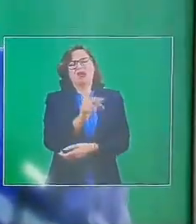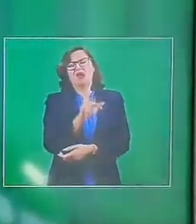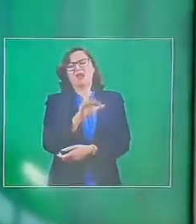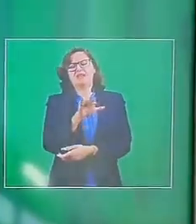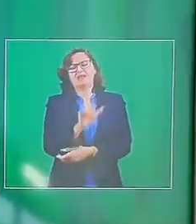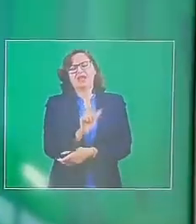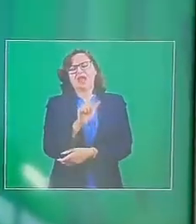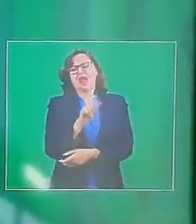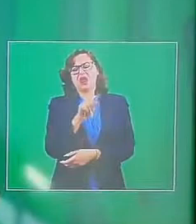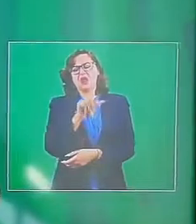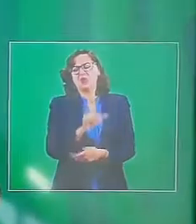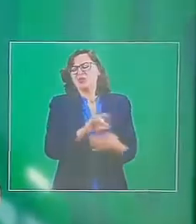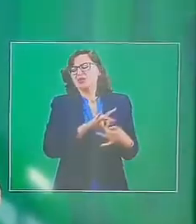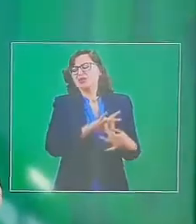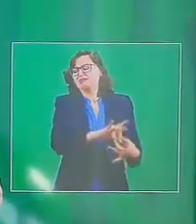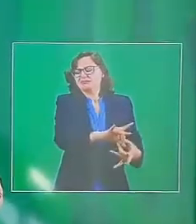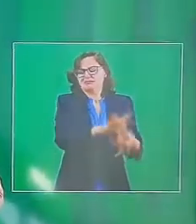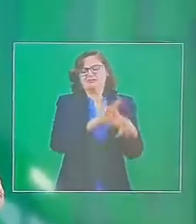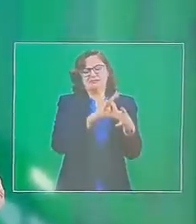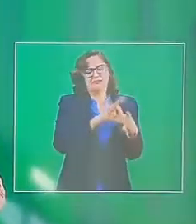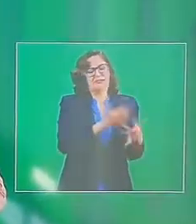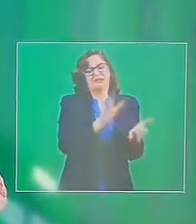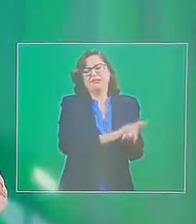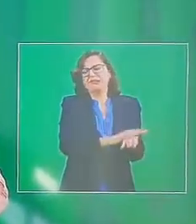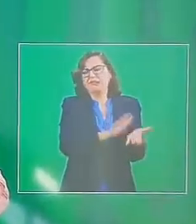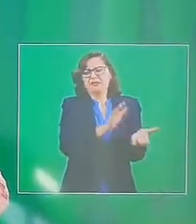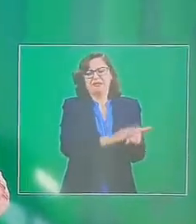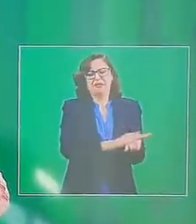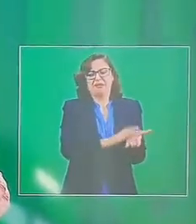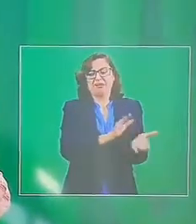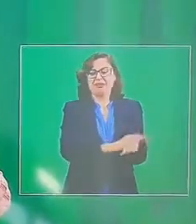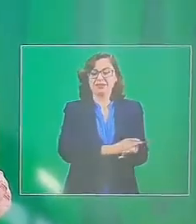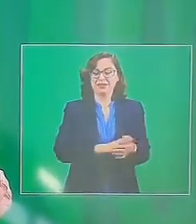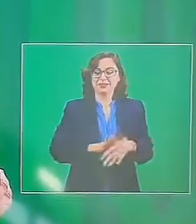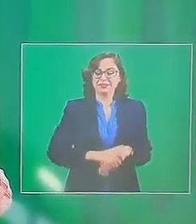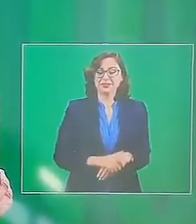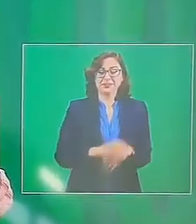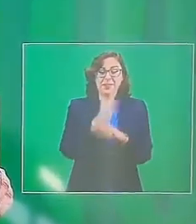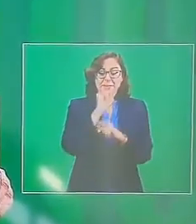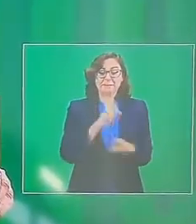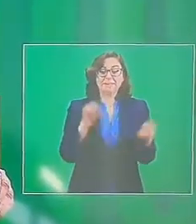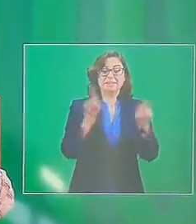El que está en Milenio, ¿cómo se llama?